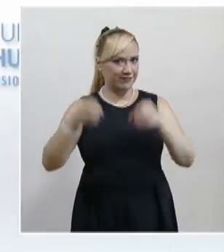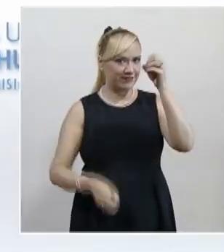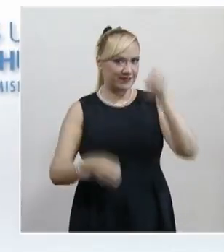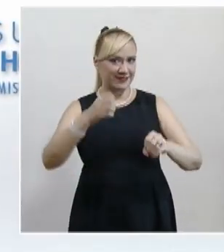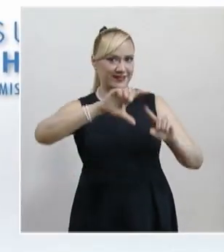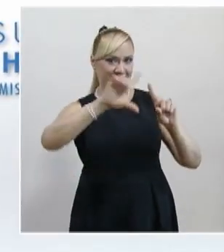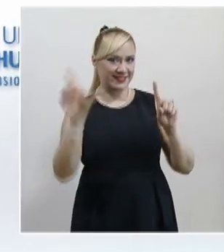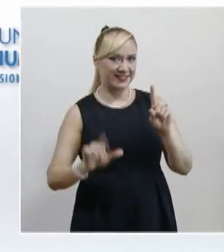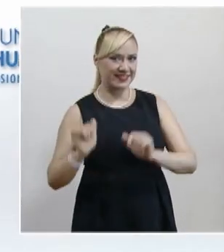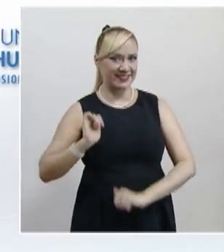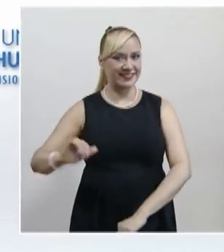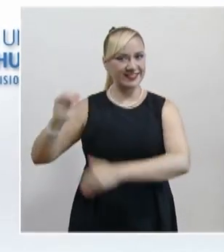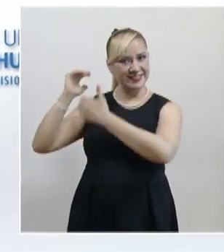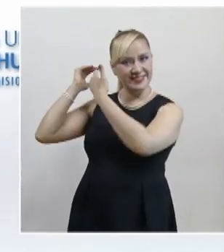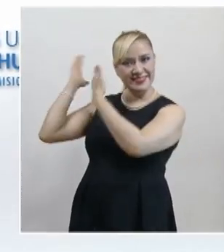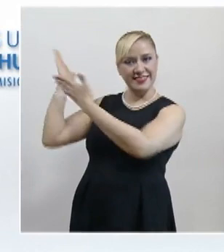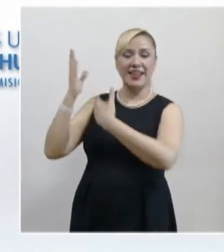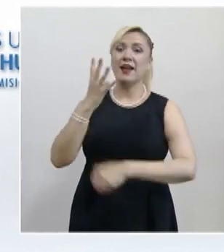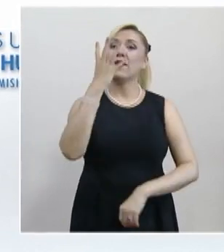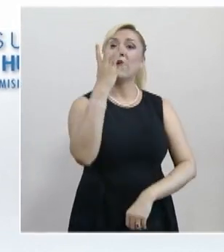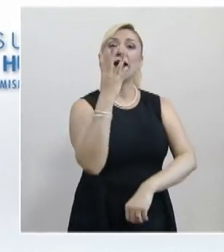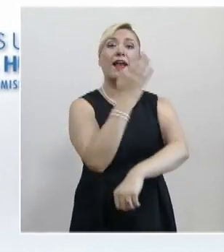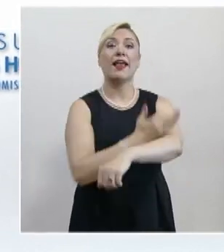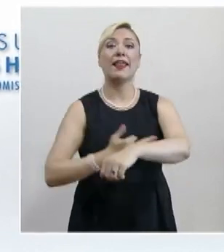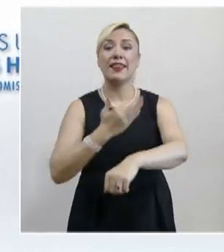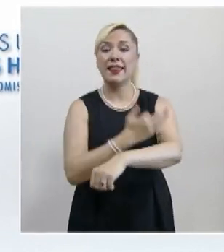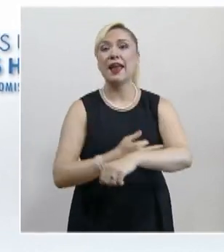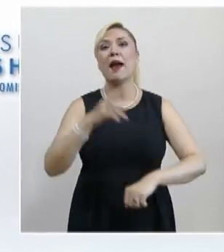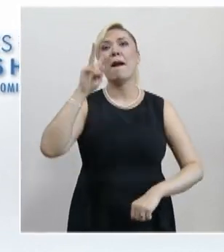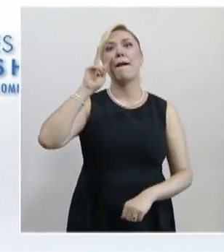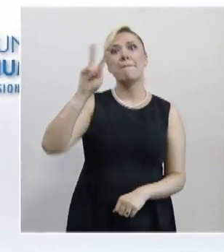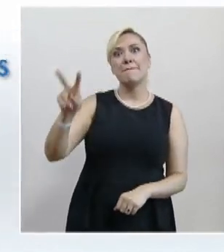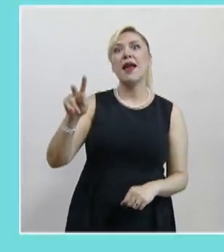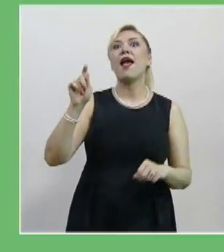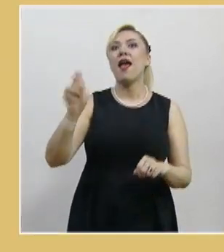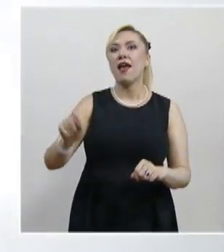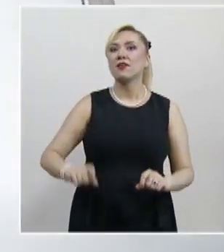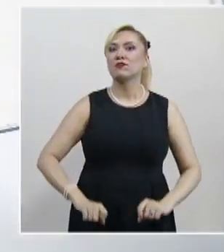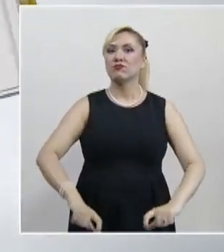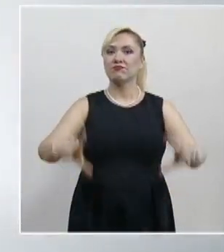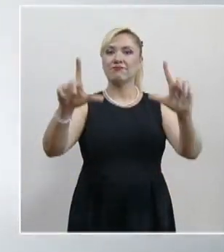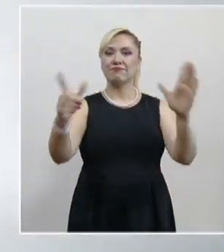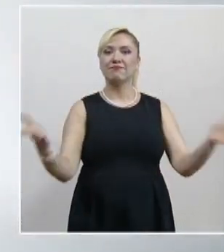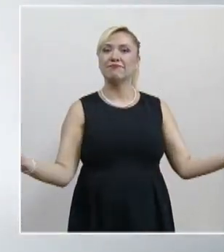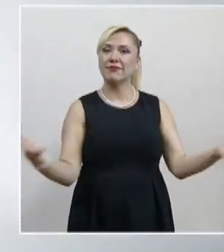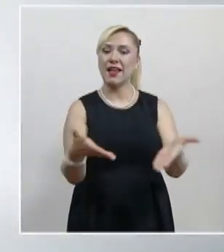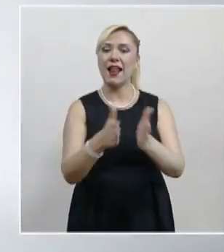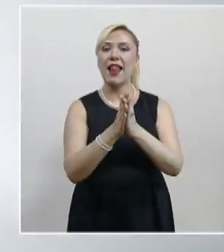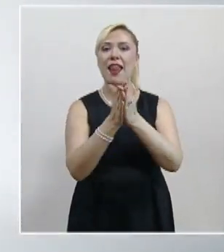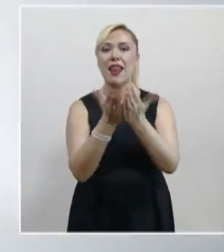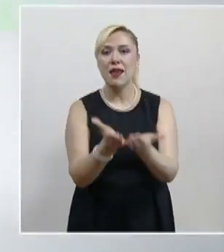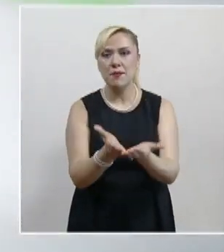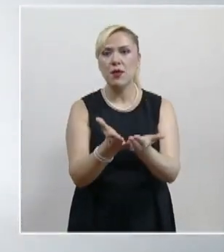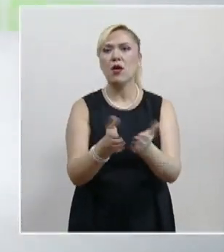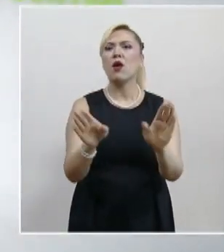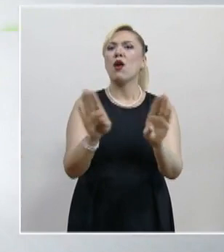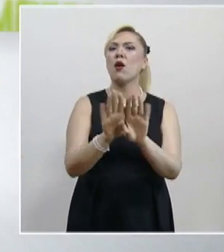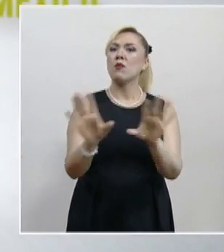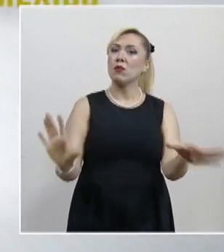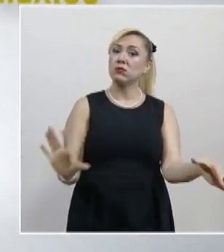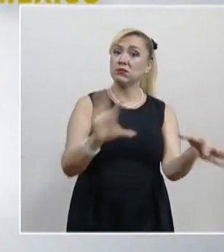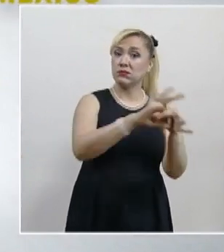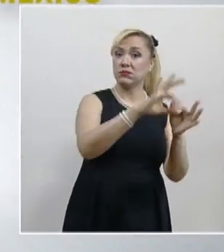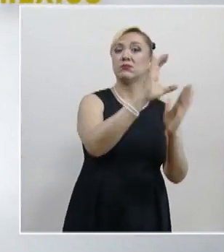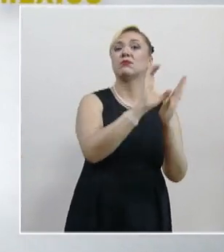Poder Judicial de la Federación. A las 4 de la tarde le invitamos a seguir la transmisión de la presentación del libro El carácter vinculante